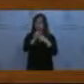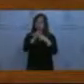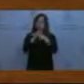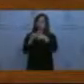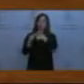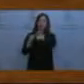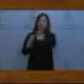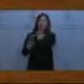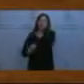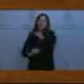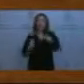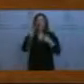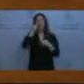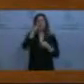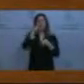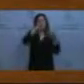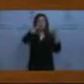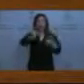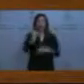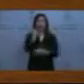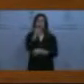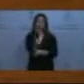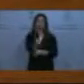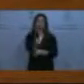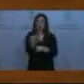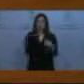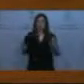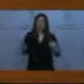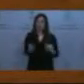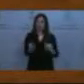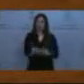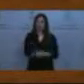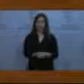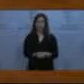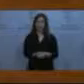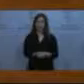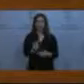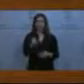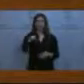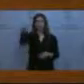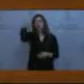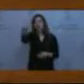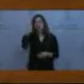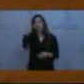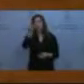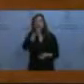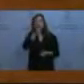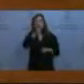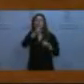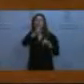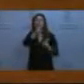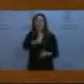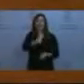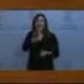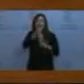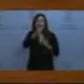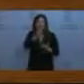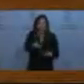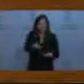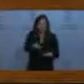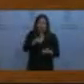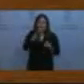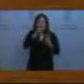consejero Javier Fernández, a la que ustedes apoyaron, resulta que, bueno, yo creo que le dio una información. Una información